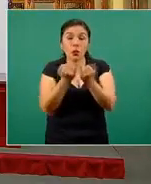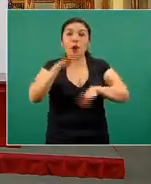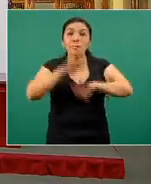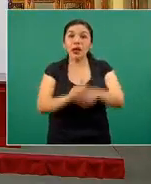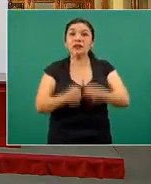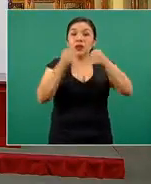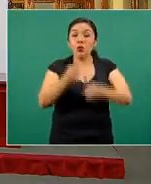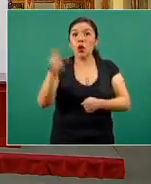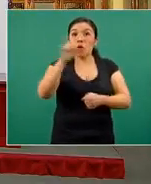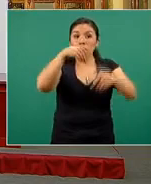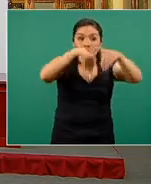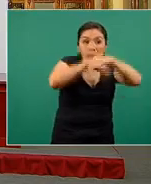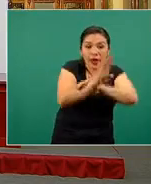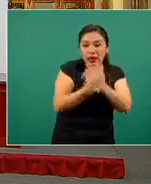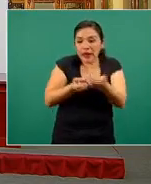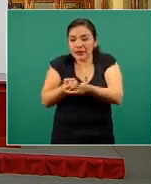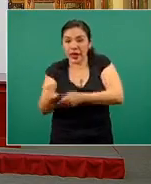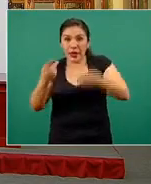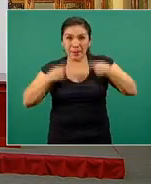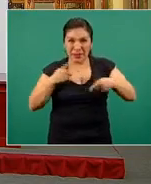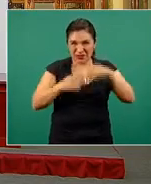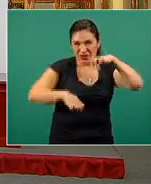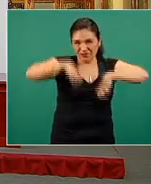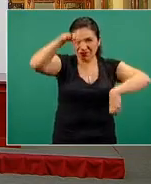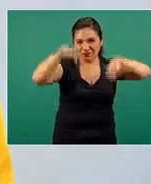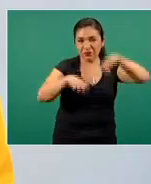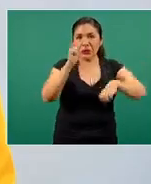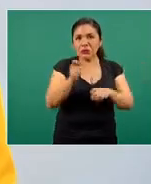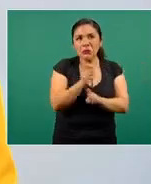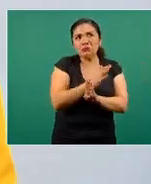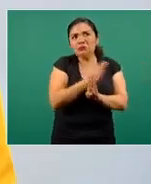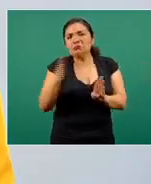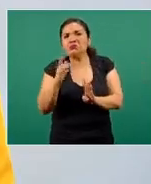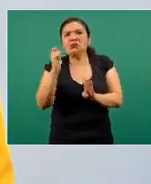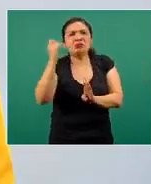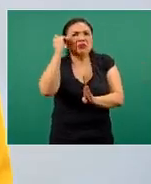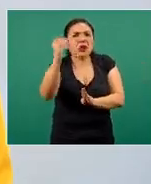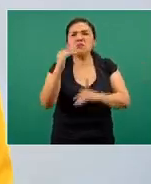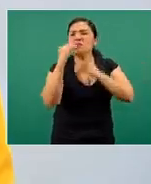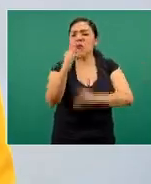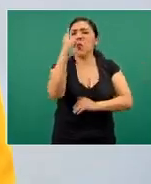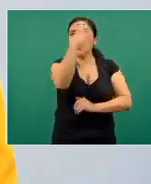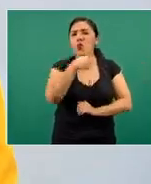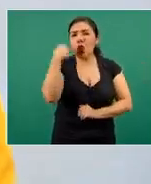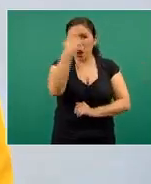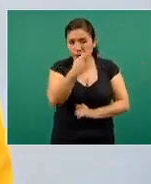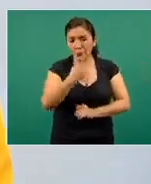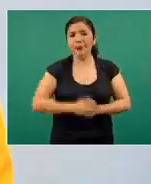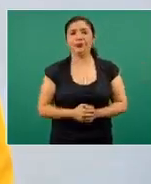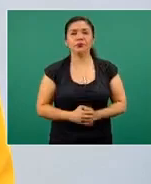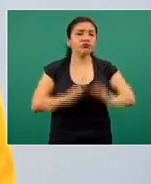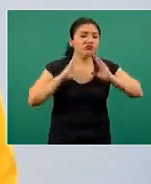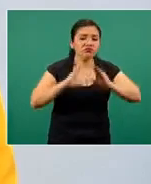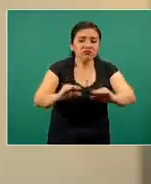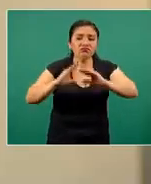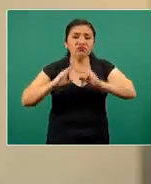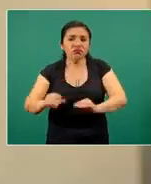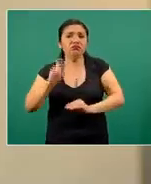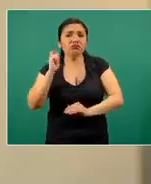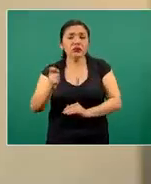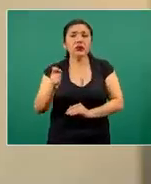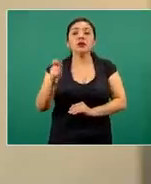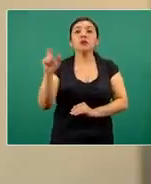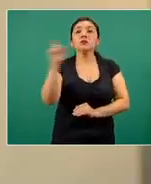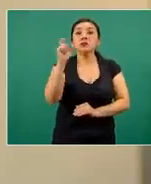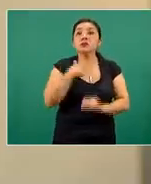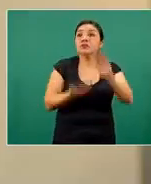entre la entrada y la salida de los adultos mayores transcurre máximo 1 hora. Capacitación y simulacros. Cada vez que vamos